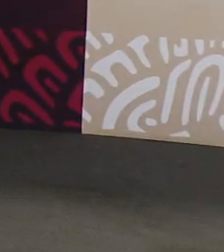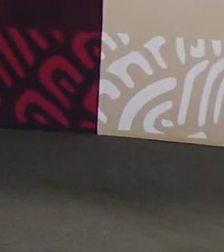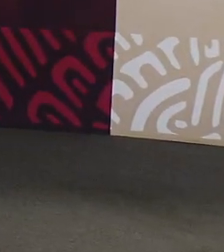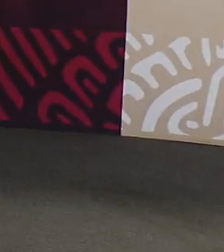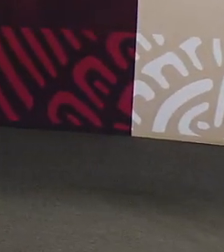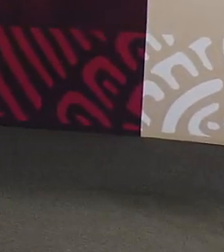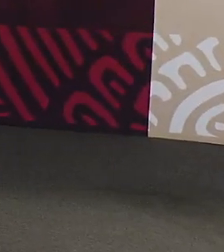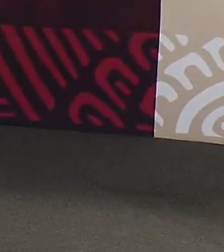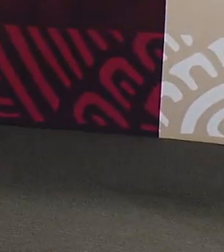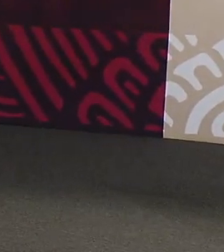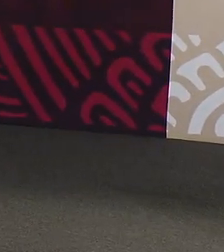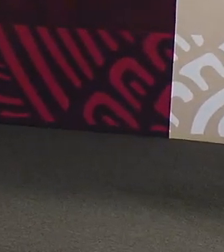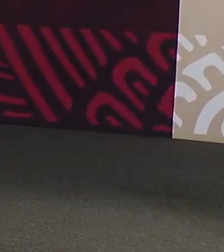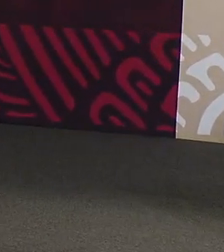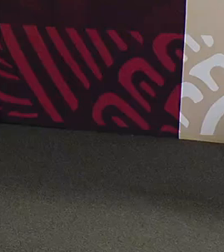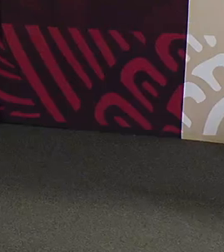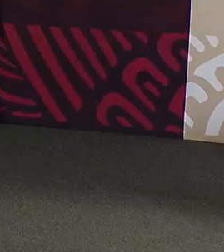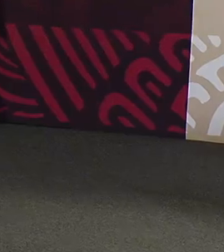Estamos